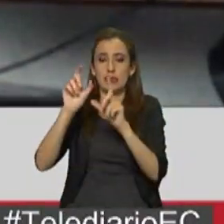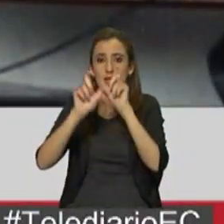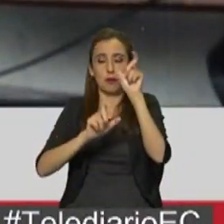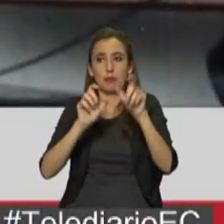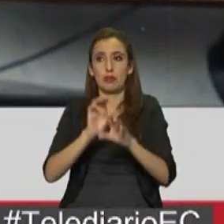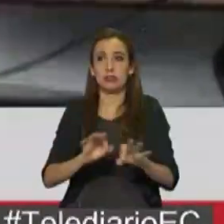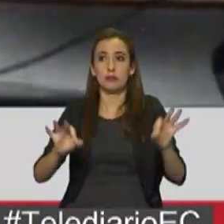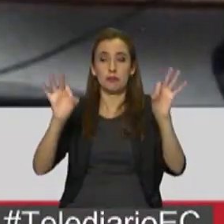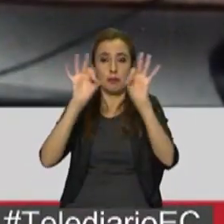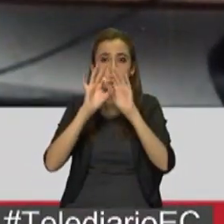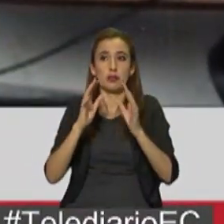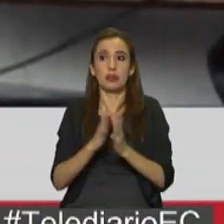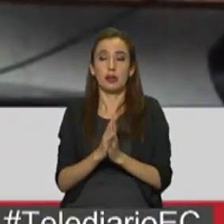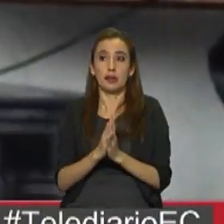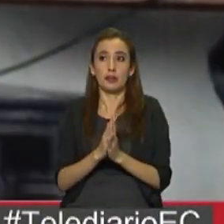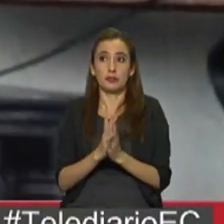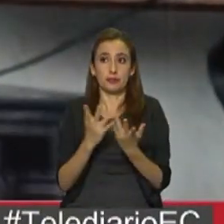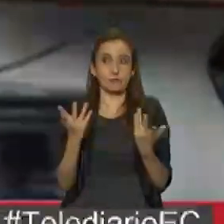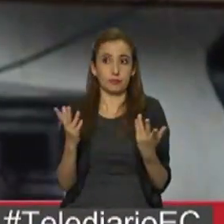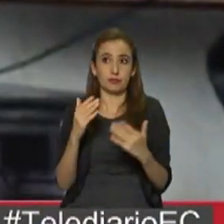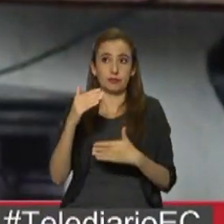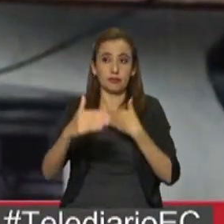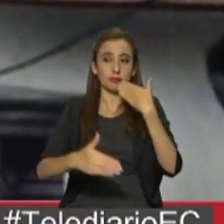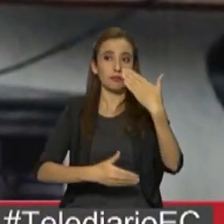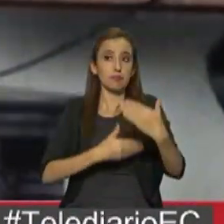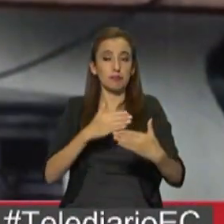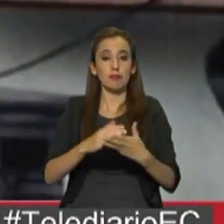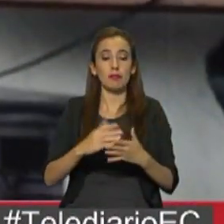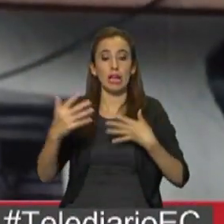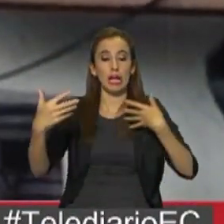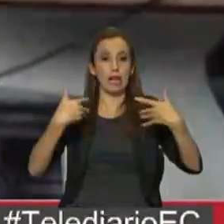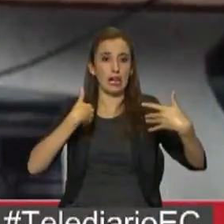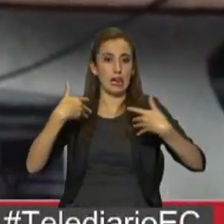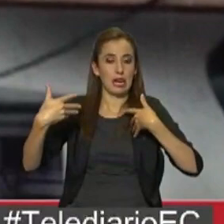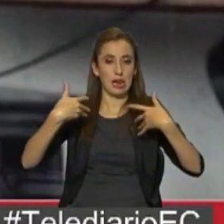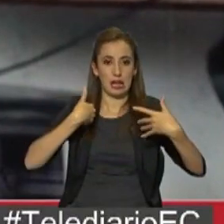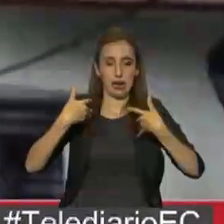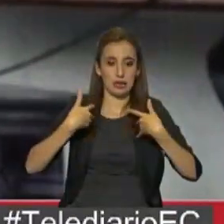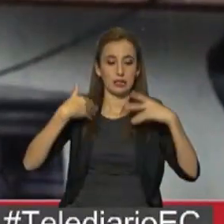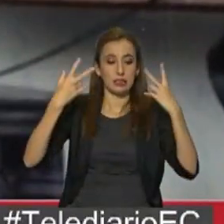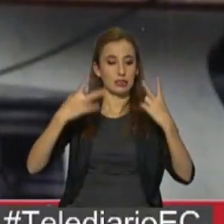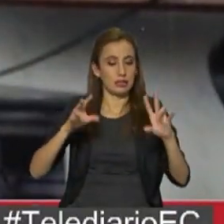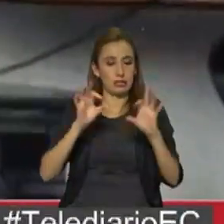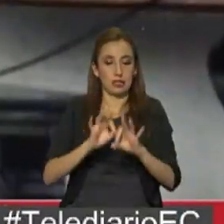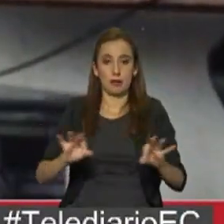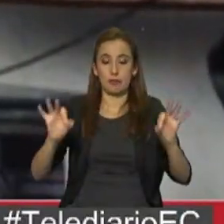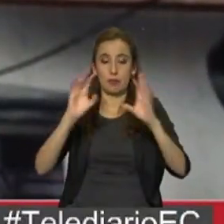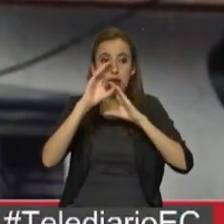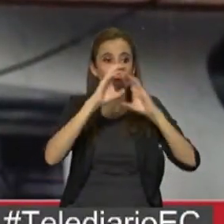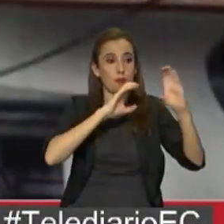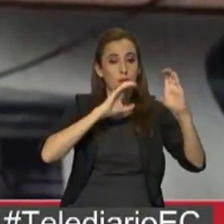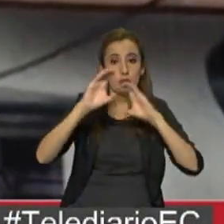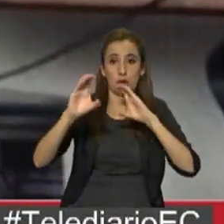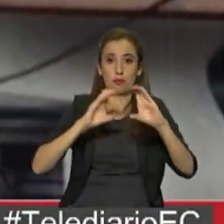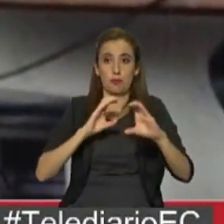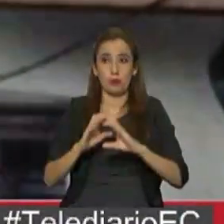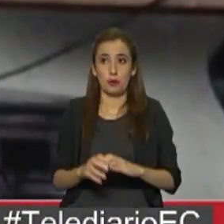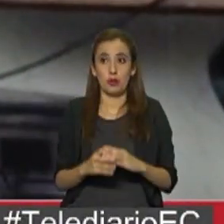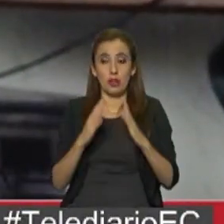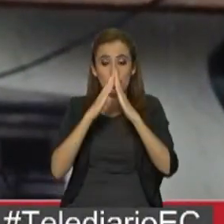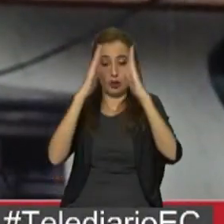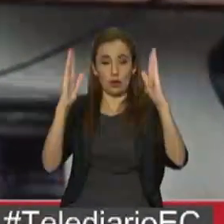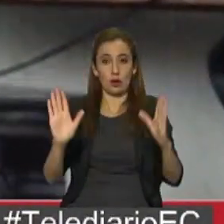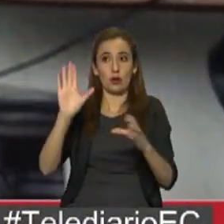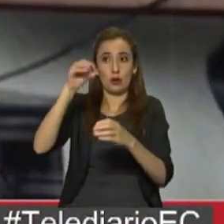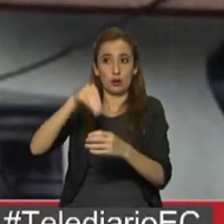muy valioso esto este proyecto al haber ido a través del arte como una gran herramienta para comunicarnos y como ahora que estamos todos en